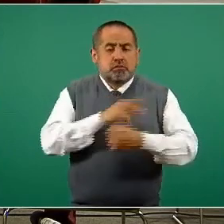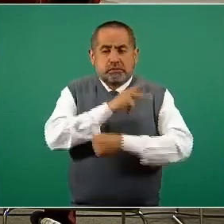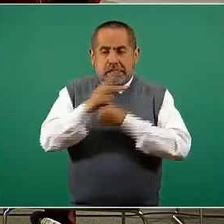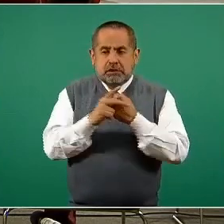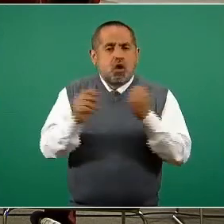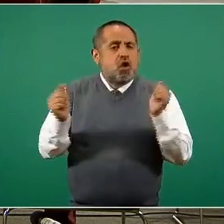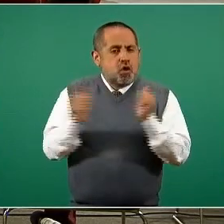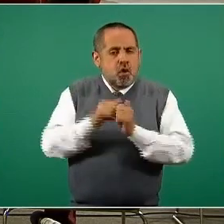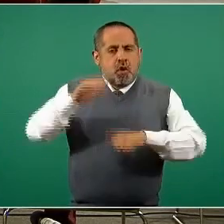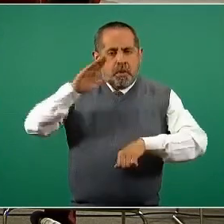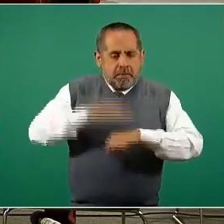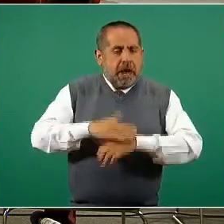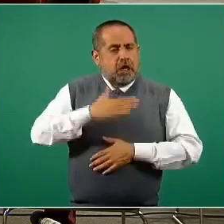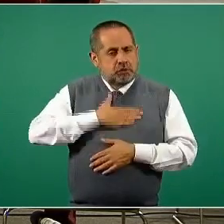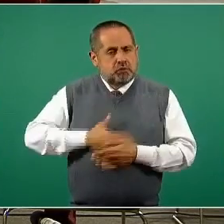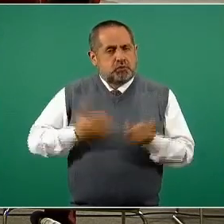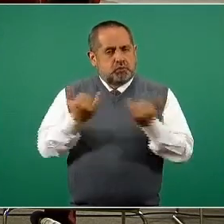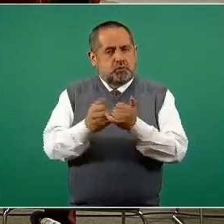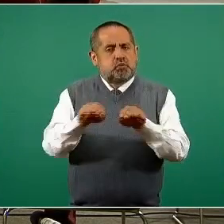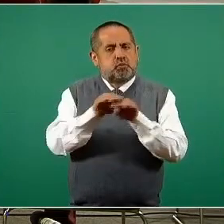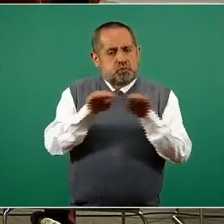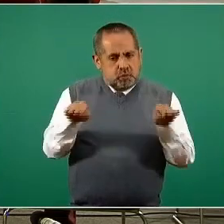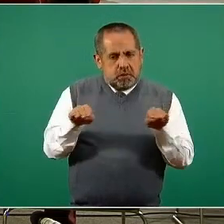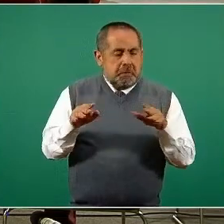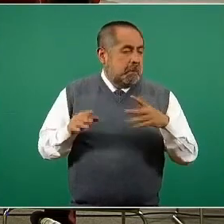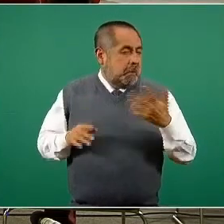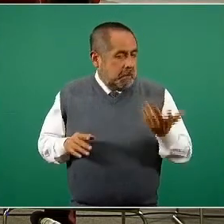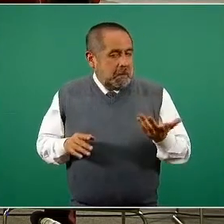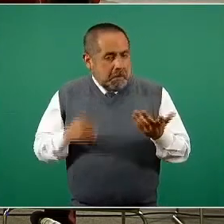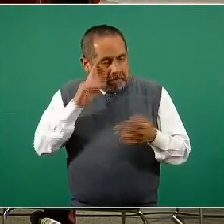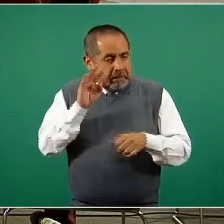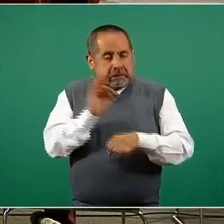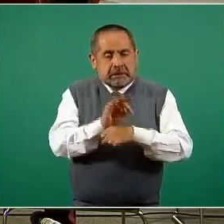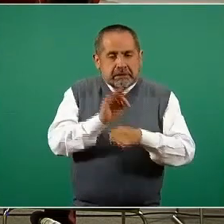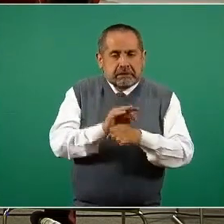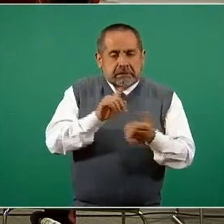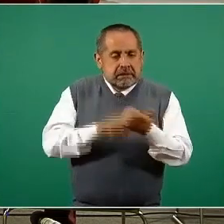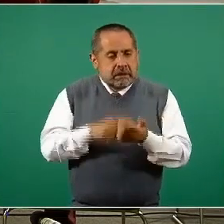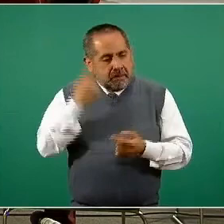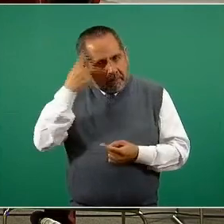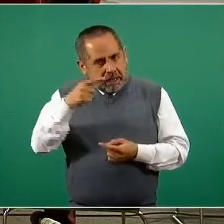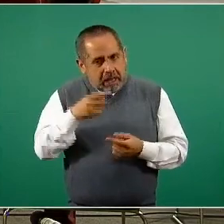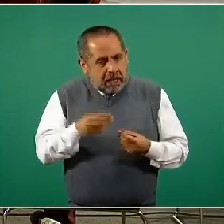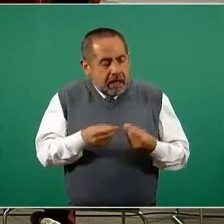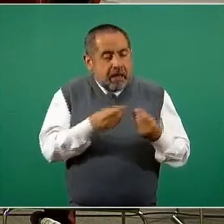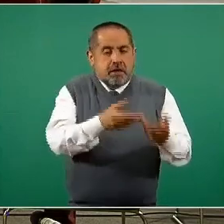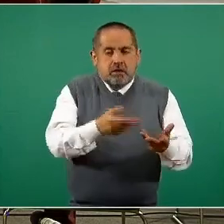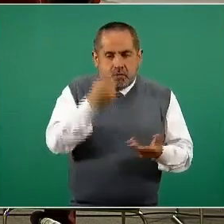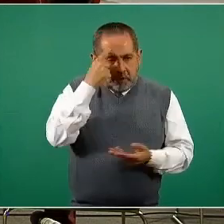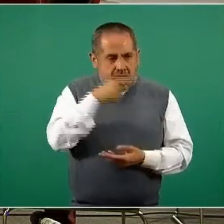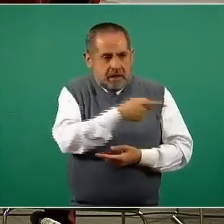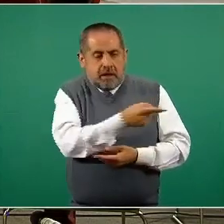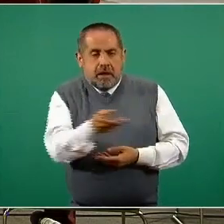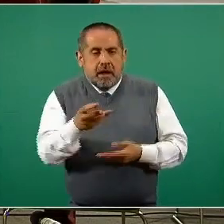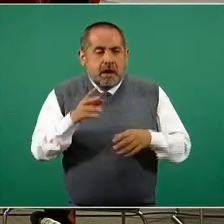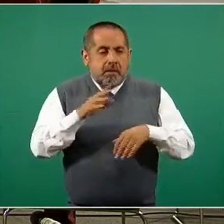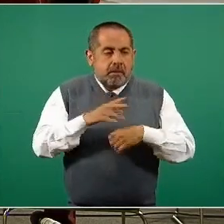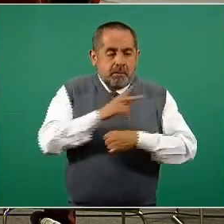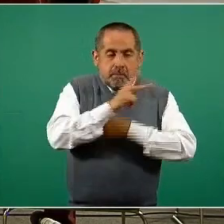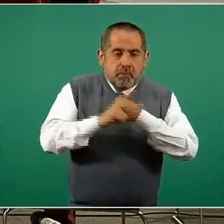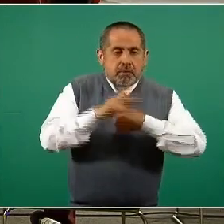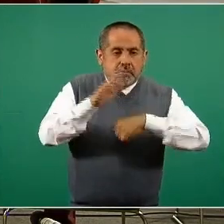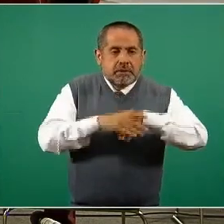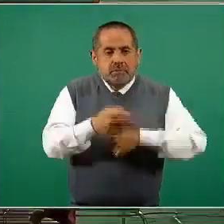una manera más igualitaria, y sobre todo favorecer o contribuir a los países más pobres